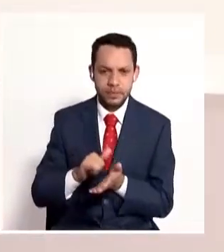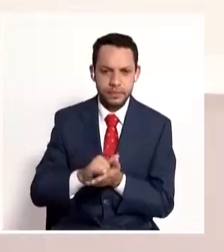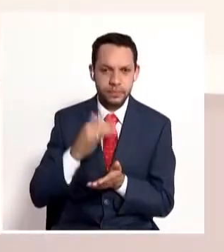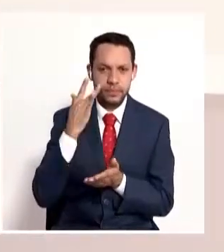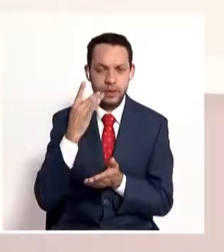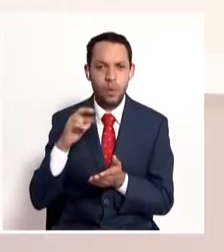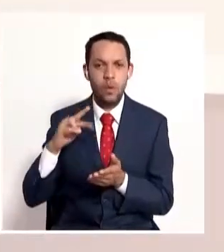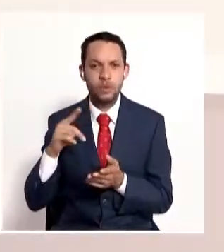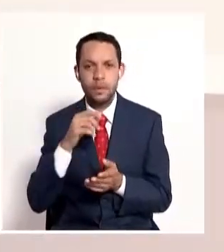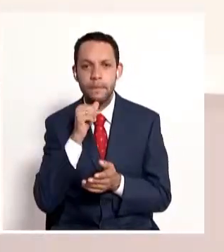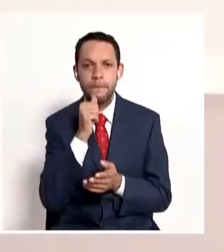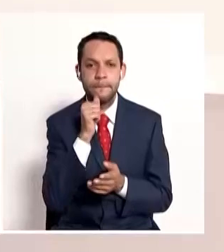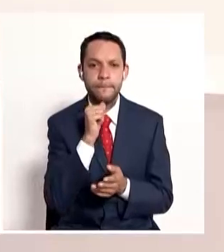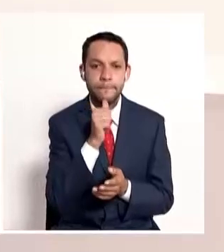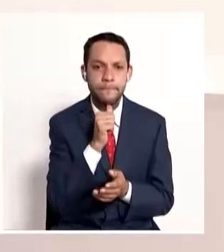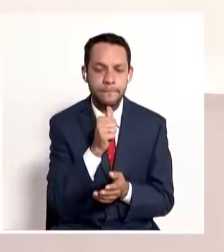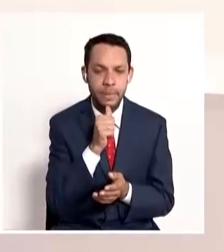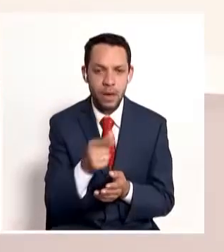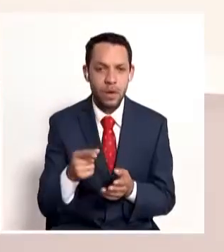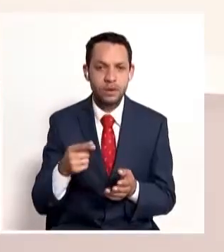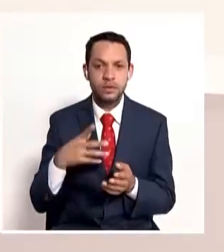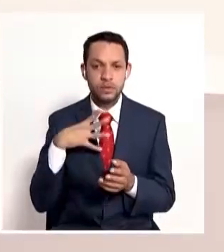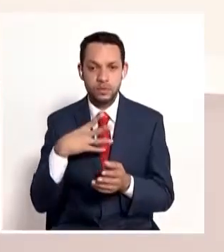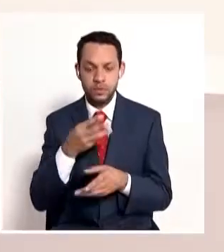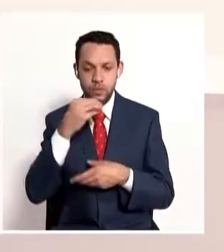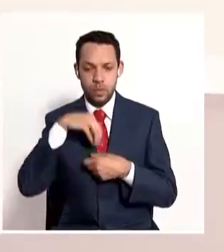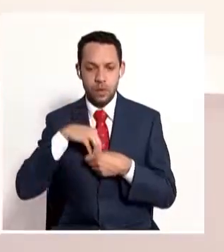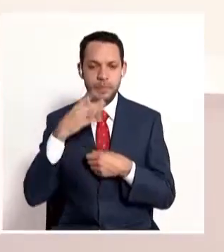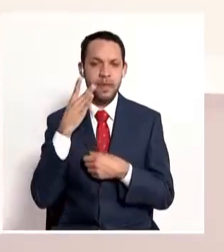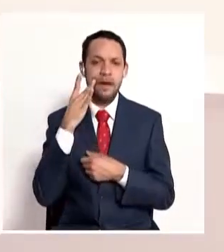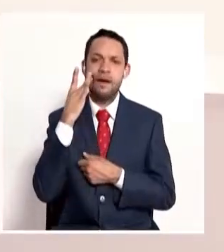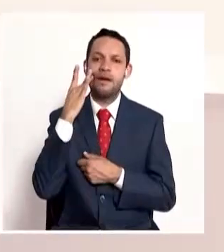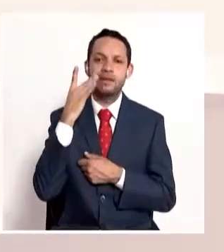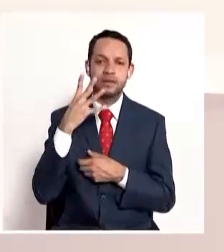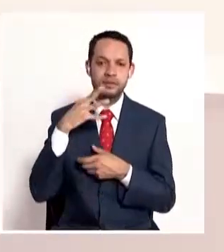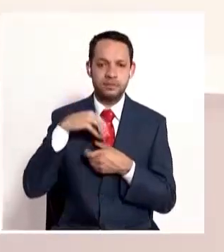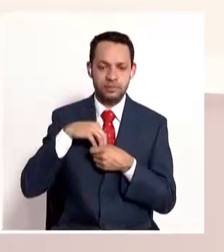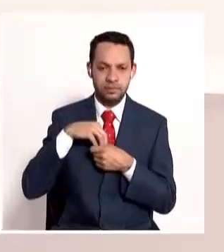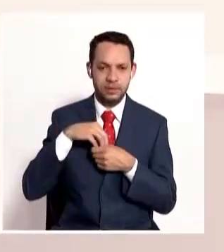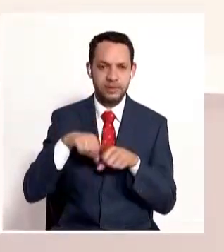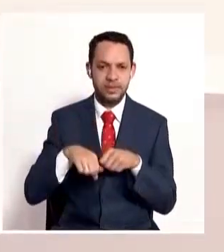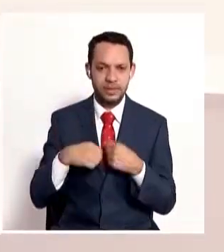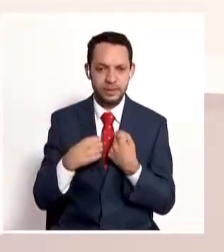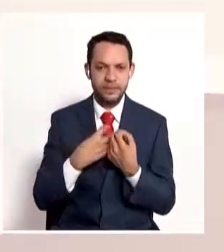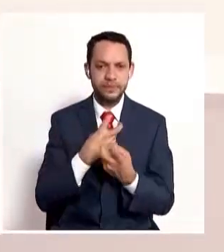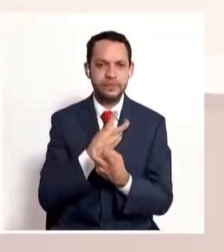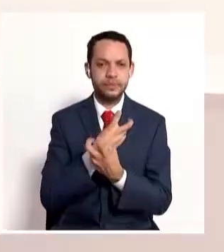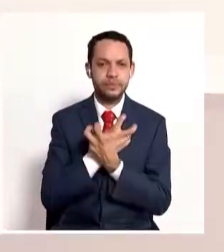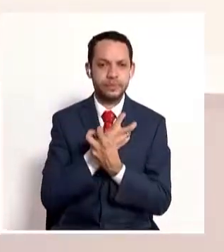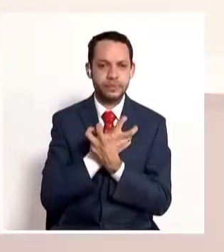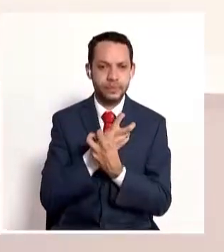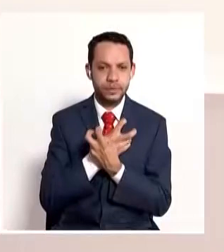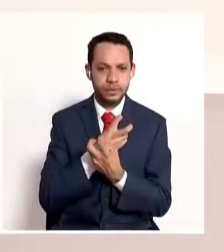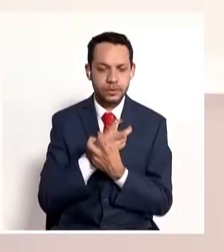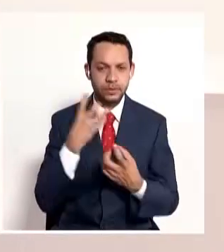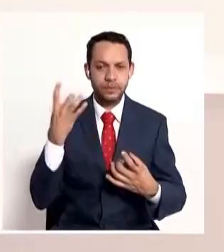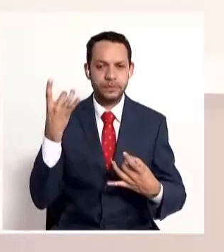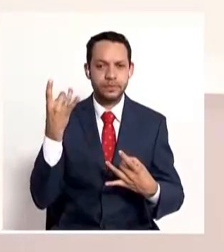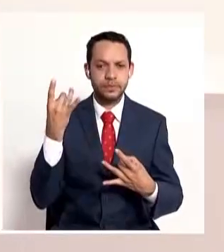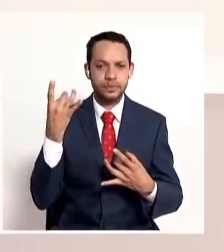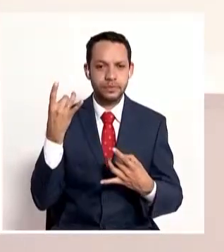peor que es el ácido araquidónico que es el de el hueso por el dolor por la